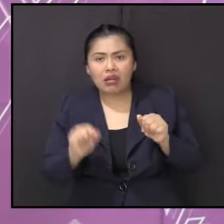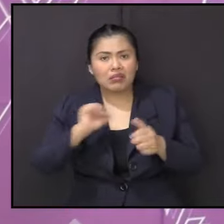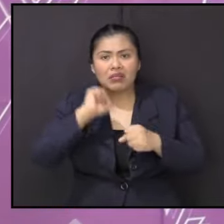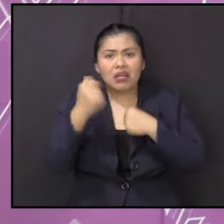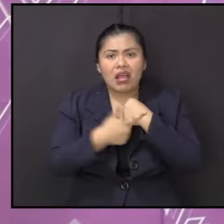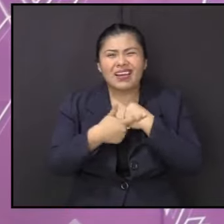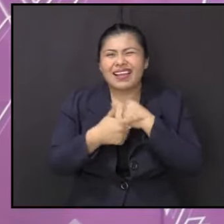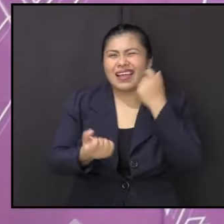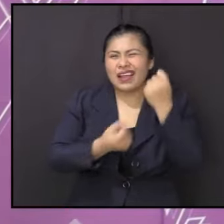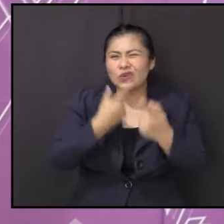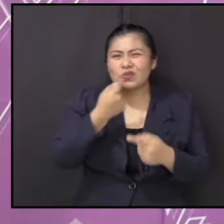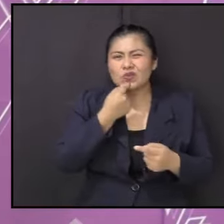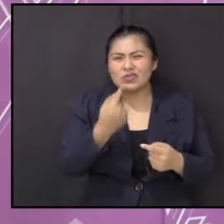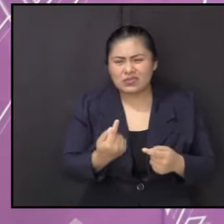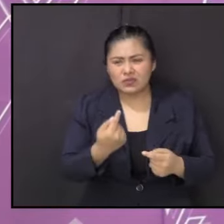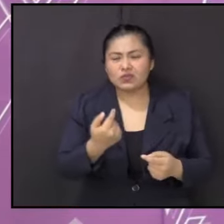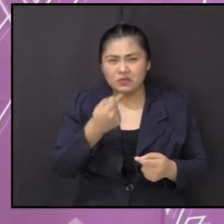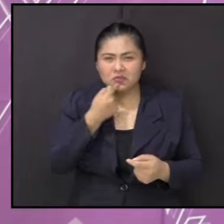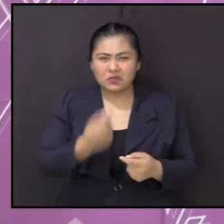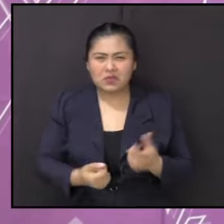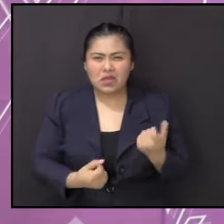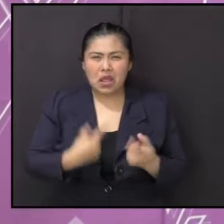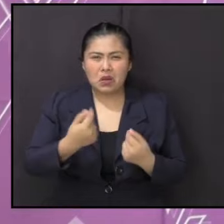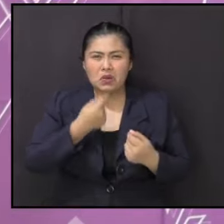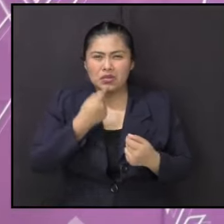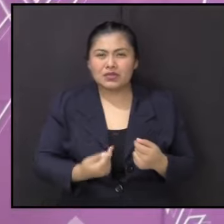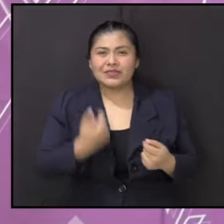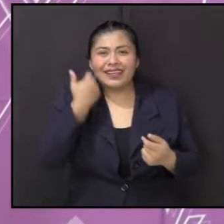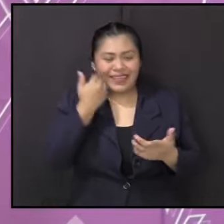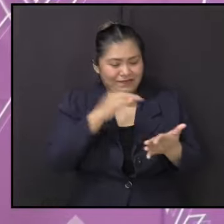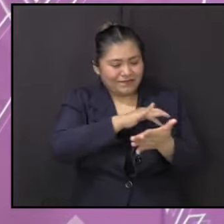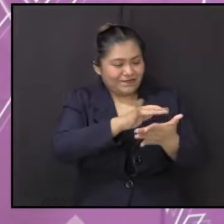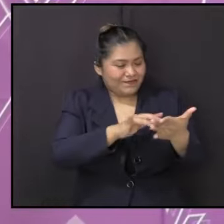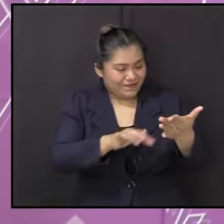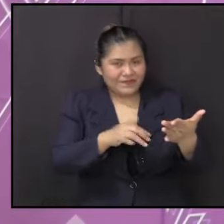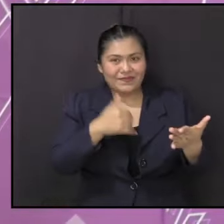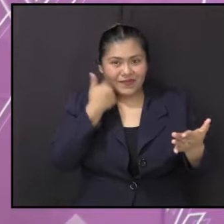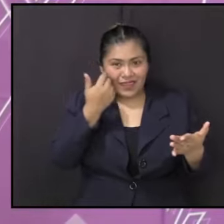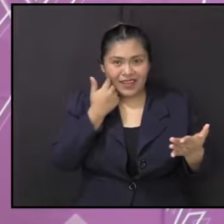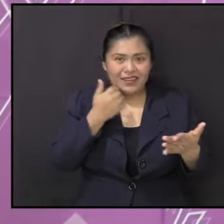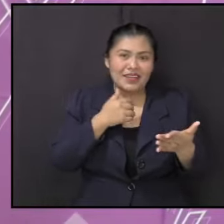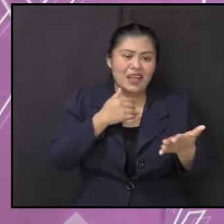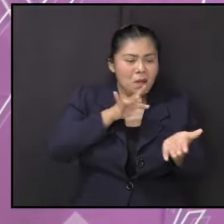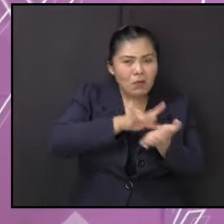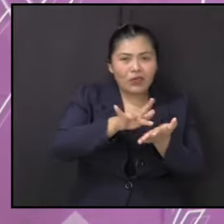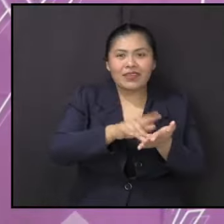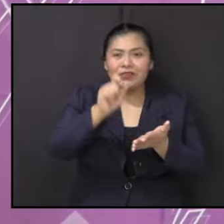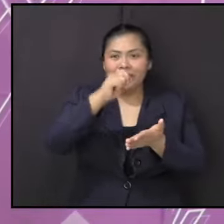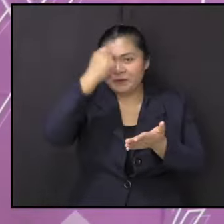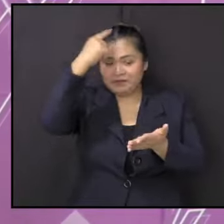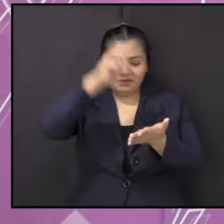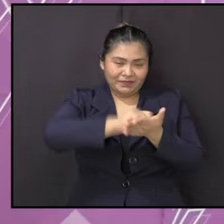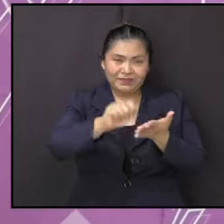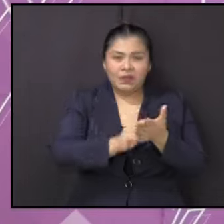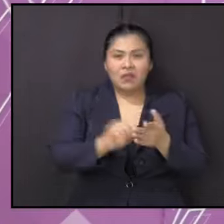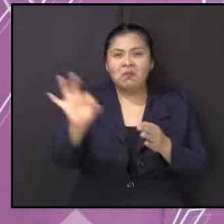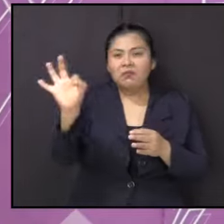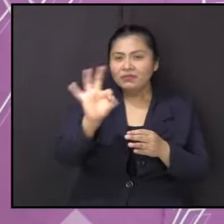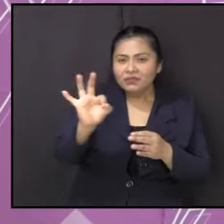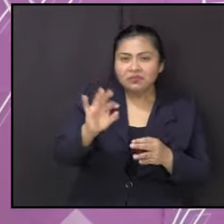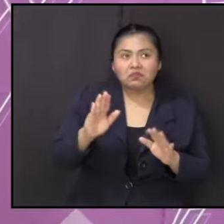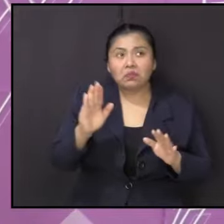Hay niños que ya traen la iniciativa del fomento a la lectura, a la cultura, y les gusta mucho escribir. Tal vez no sea muy